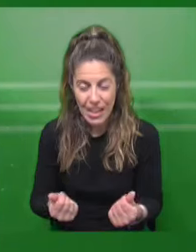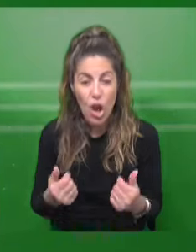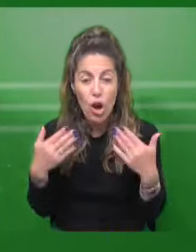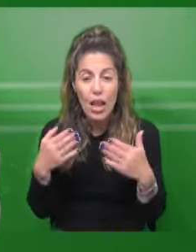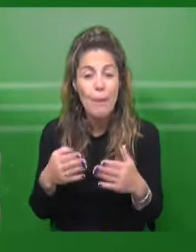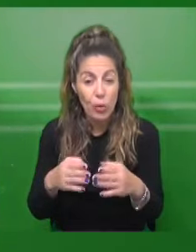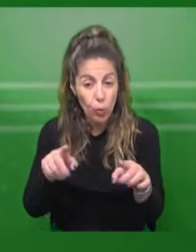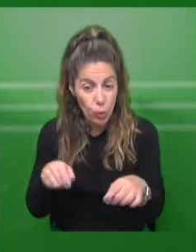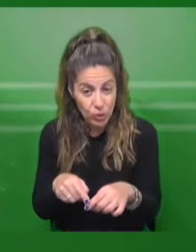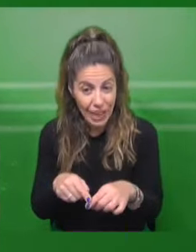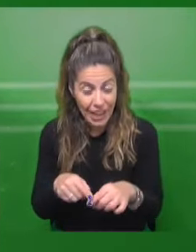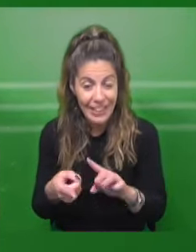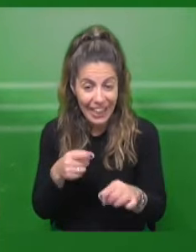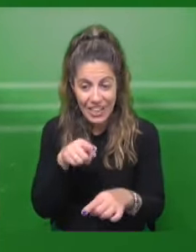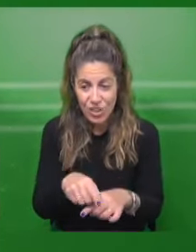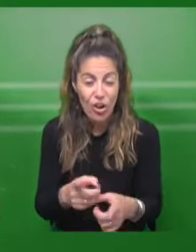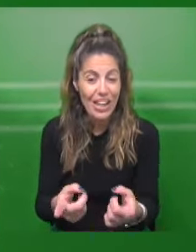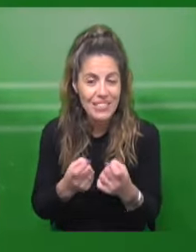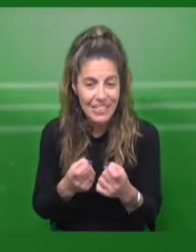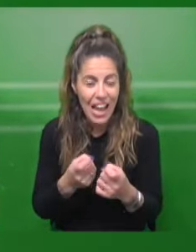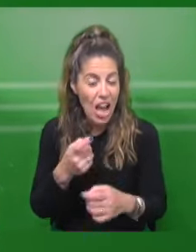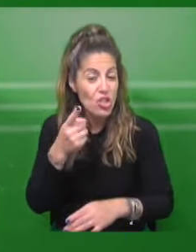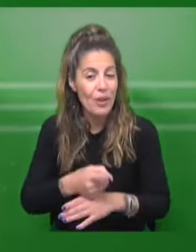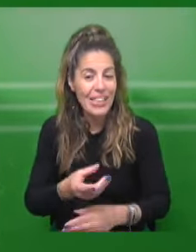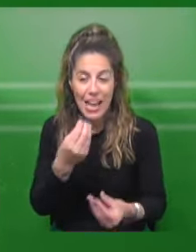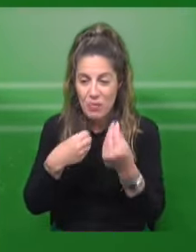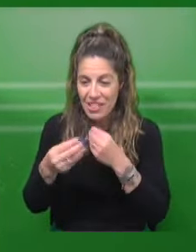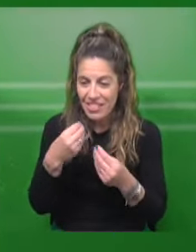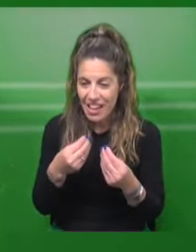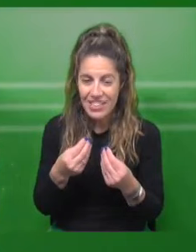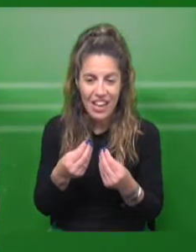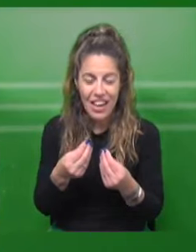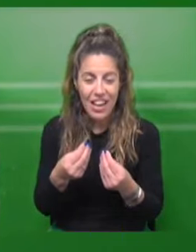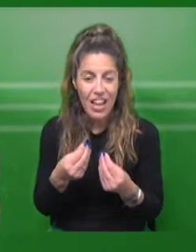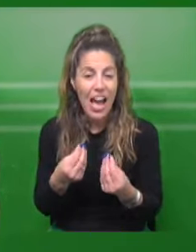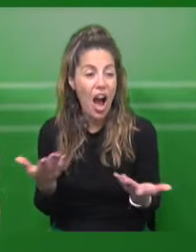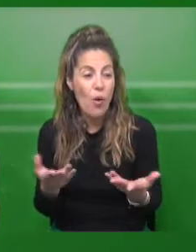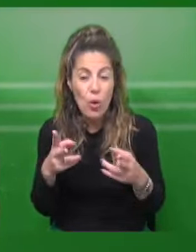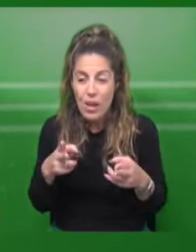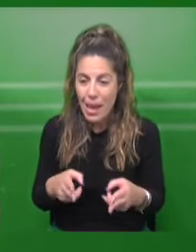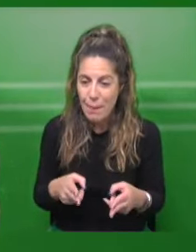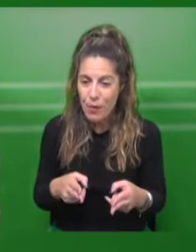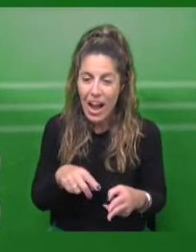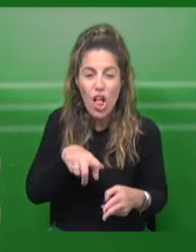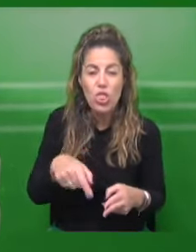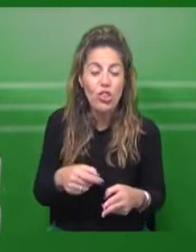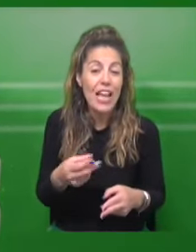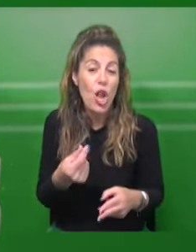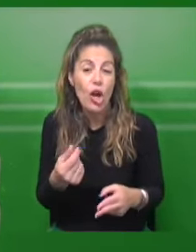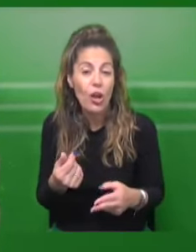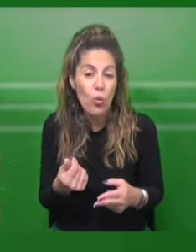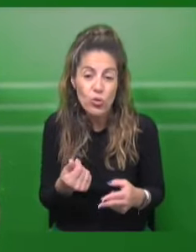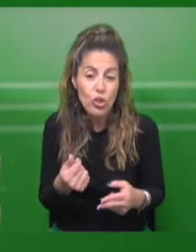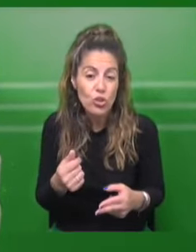que me hacías enganchada con la necesidad de la soberanía alimentaria de o sea estamos en una época en donde los recursos humanos se